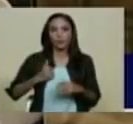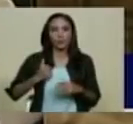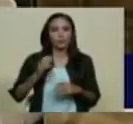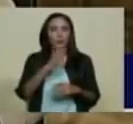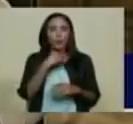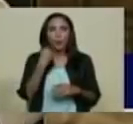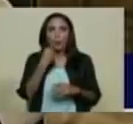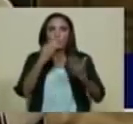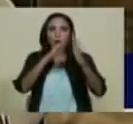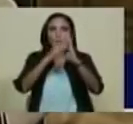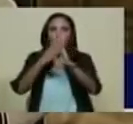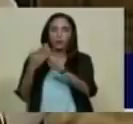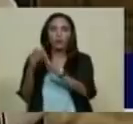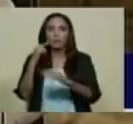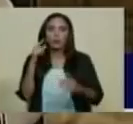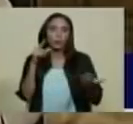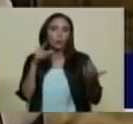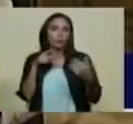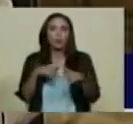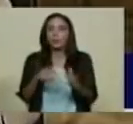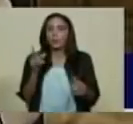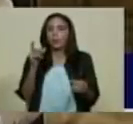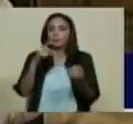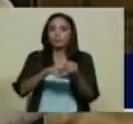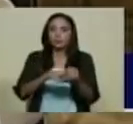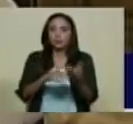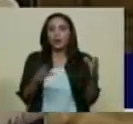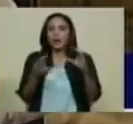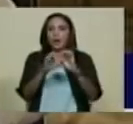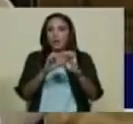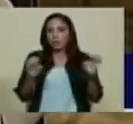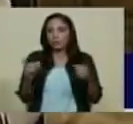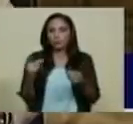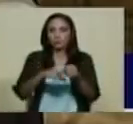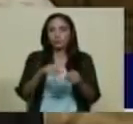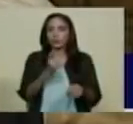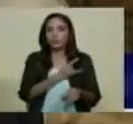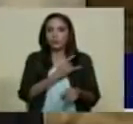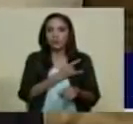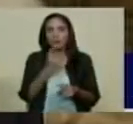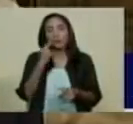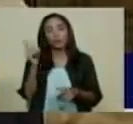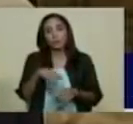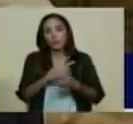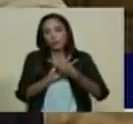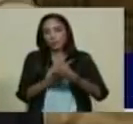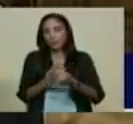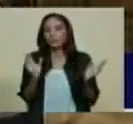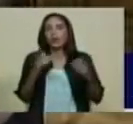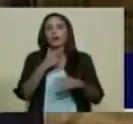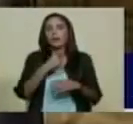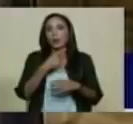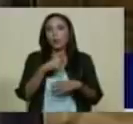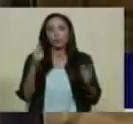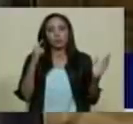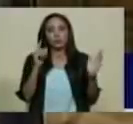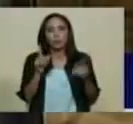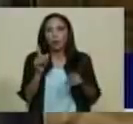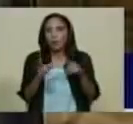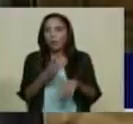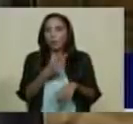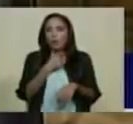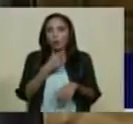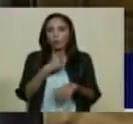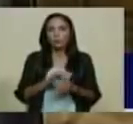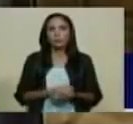pueda acceder a la universidad, a la educación universitaria pública, gratuita y de calidad, y además en la vocación, en la carrera que cada estudiante venezolano quiere. Creo